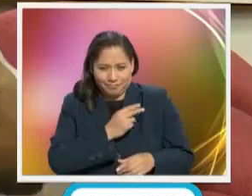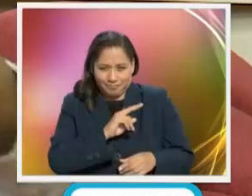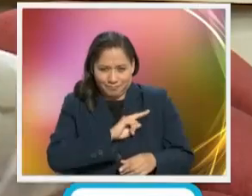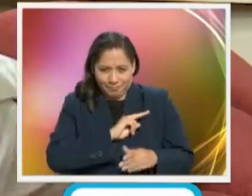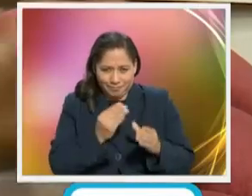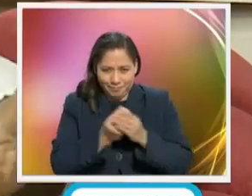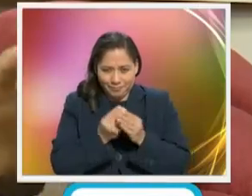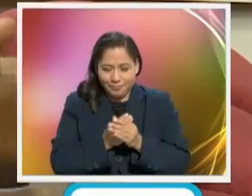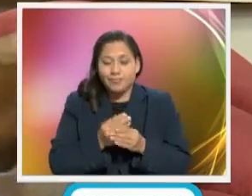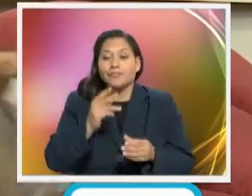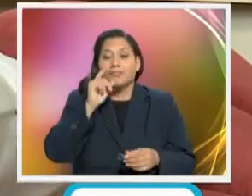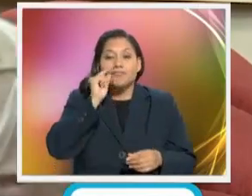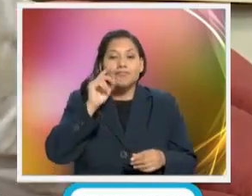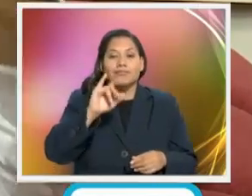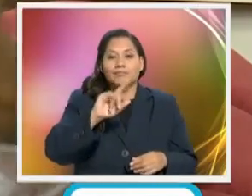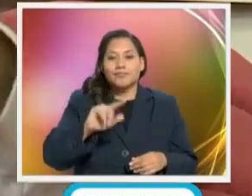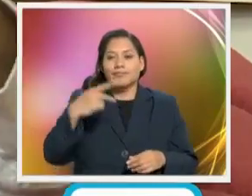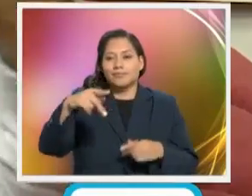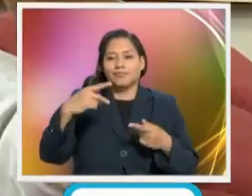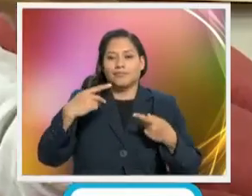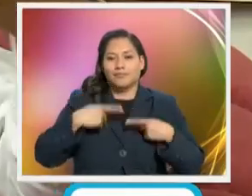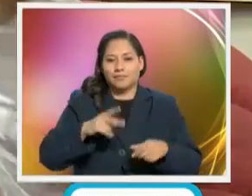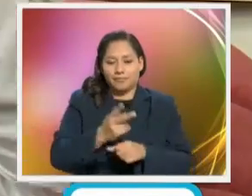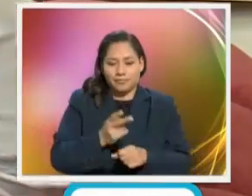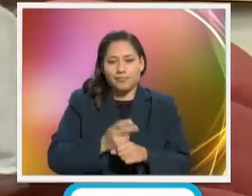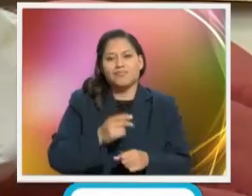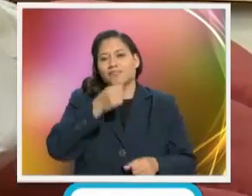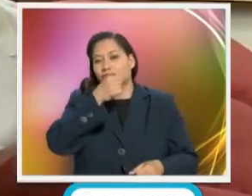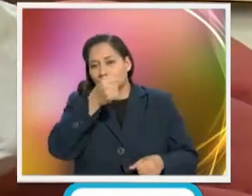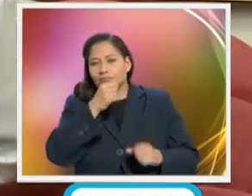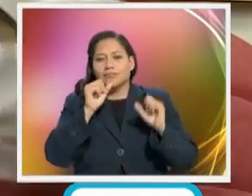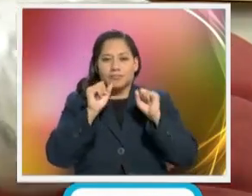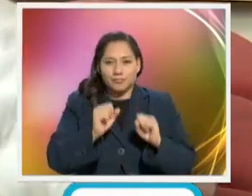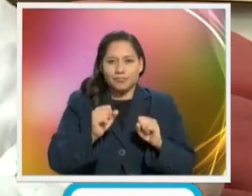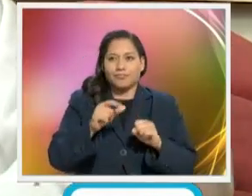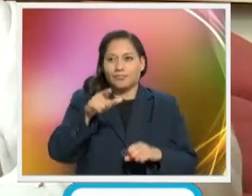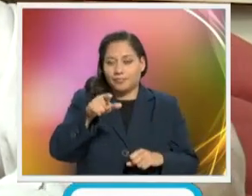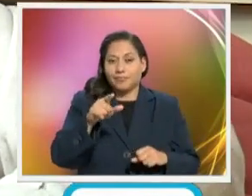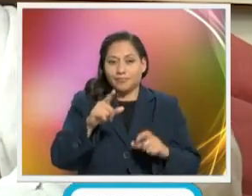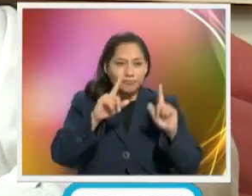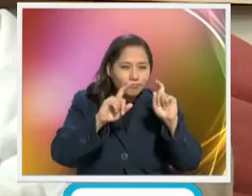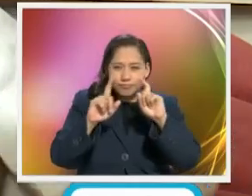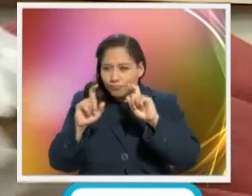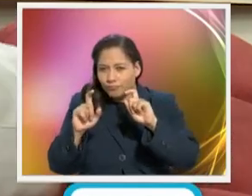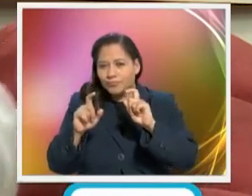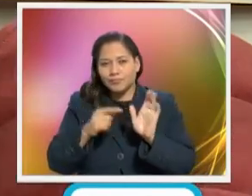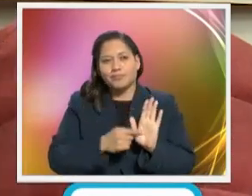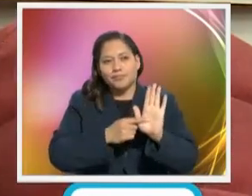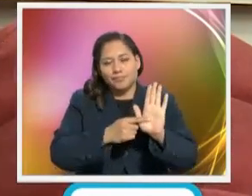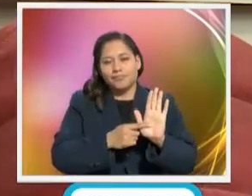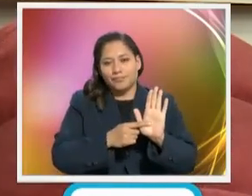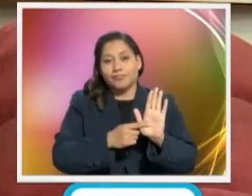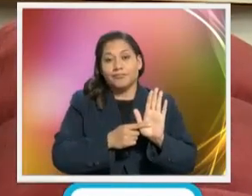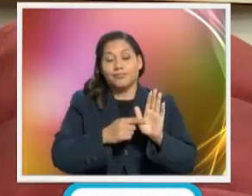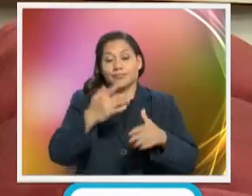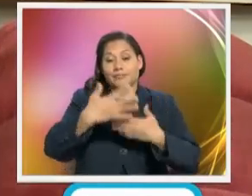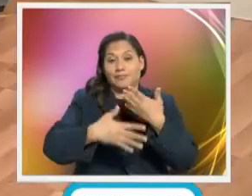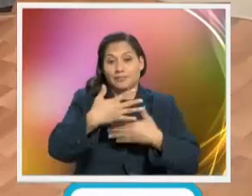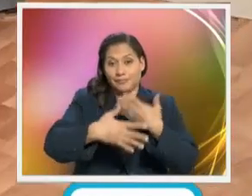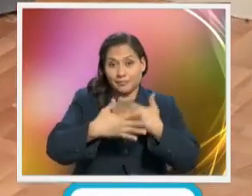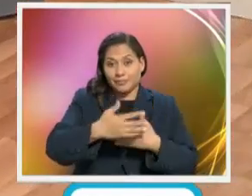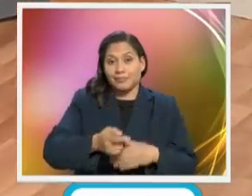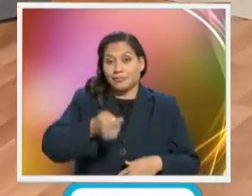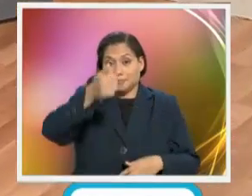don Porfirio y sus invitados, imagínate, ¿no? Y seguro la prensa, seguramente, que es la que logró documentar esas cosas. El 15